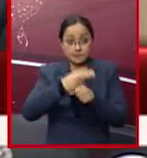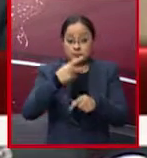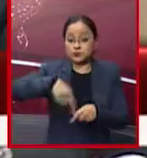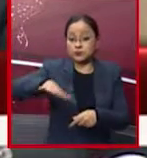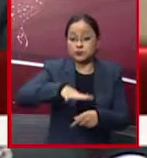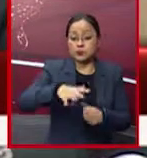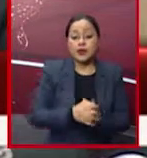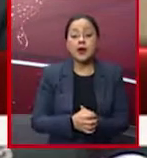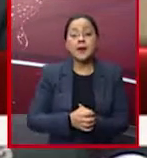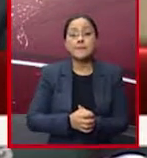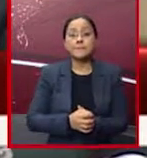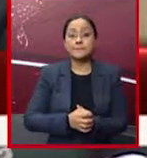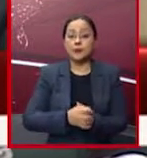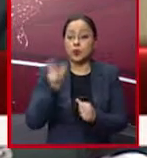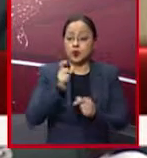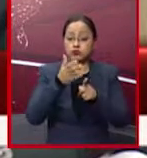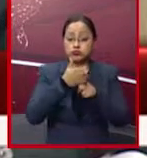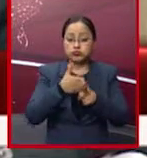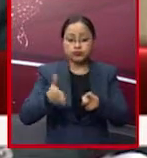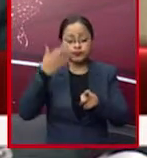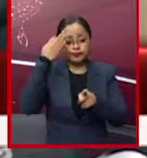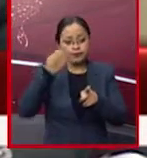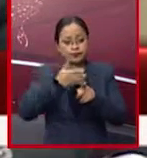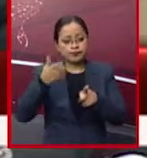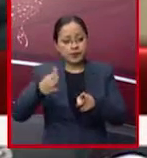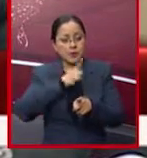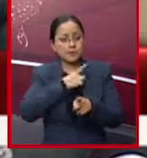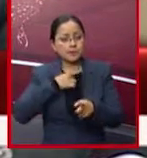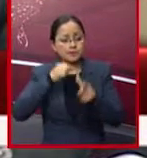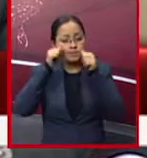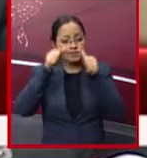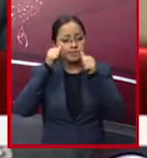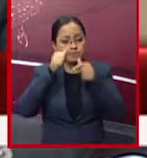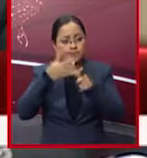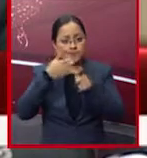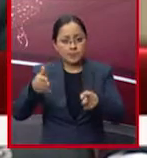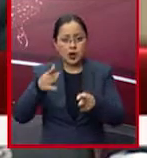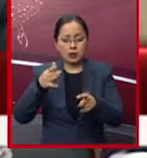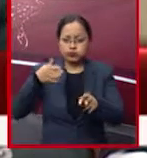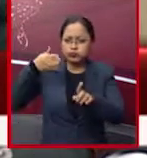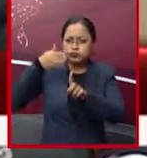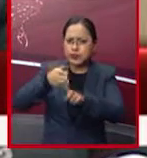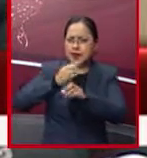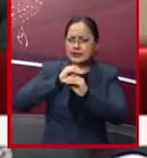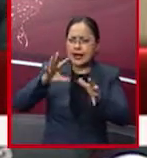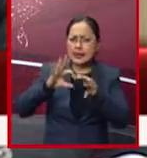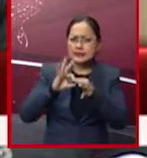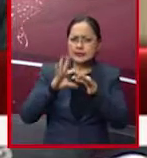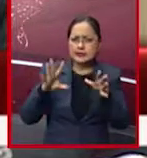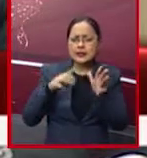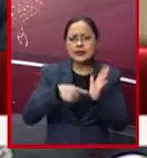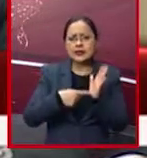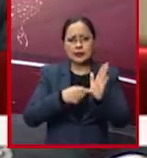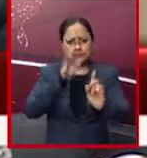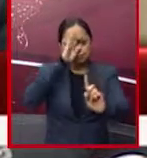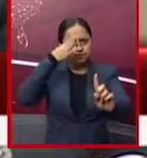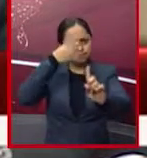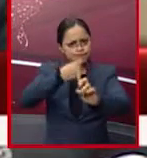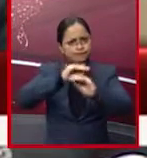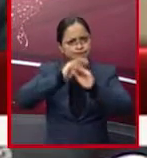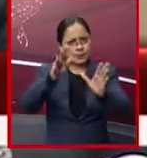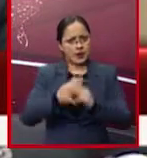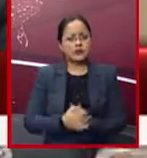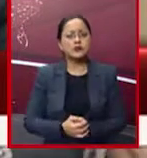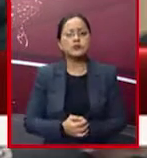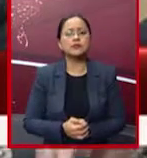Ciertamente la estabilidad en el cargo permite al resolutor atender el asunto con imparcialidad, independencia y objetividad.